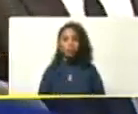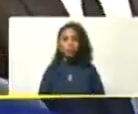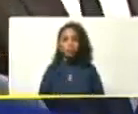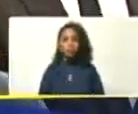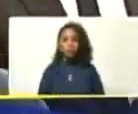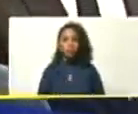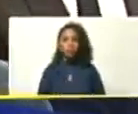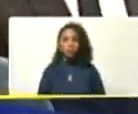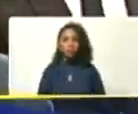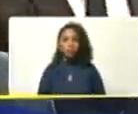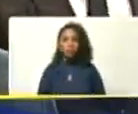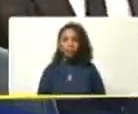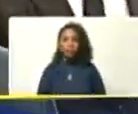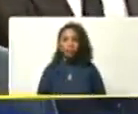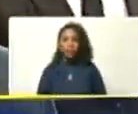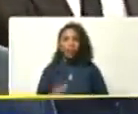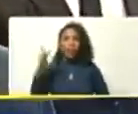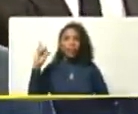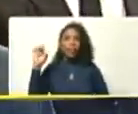Deciré.